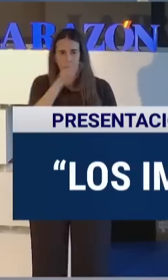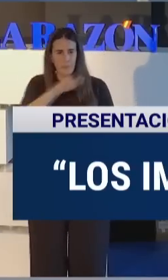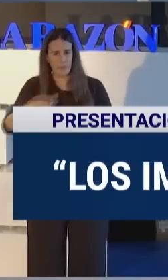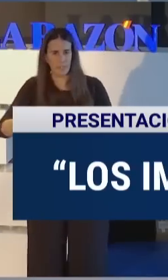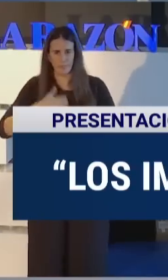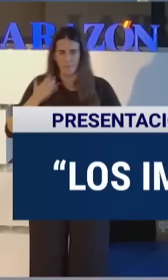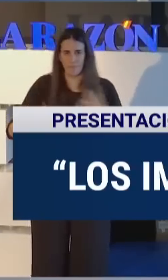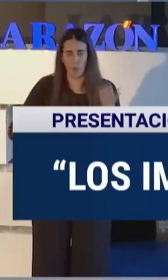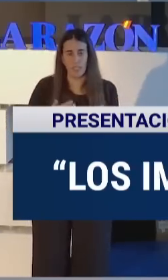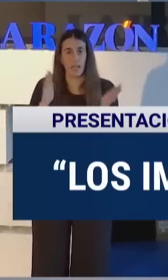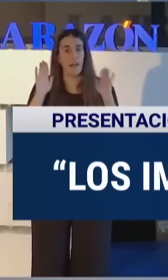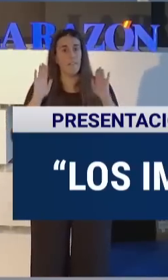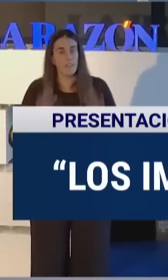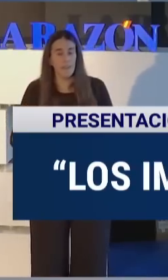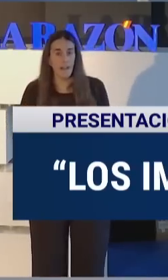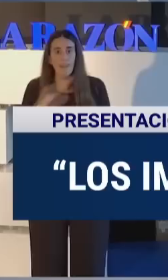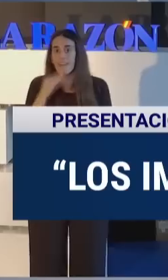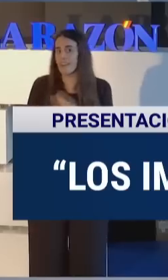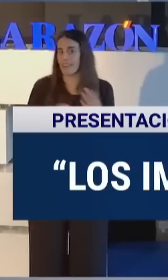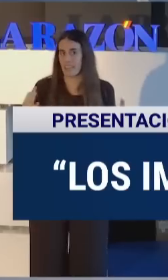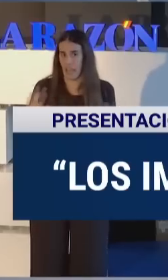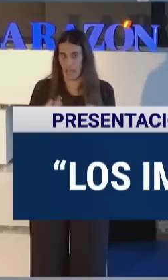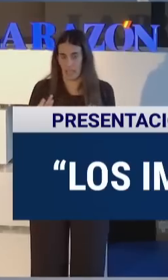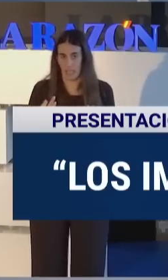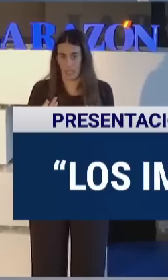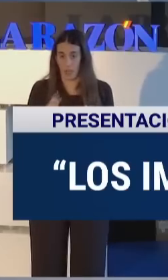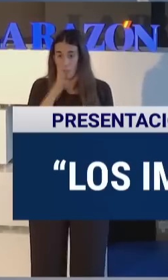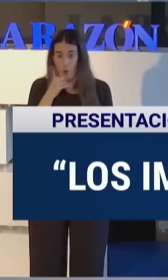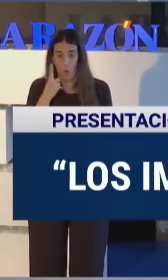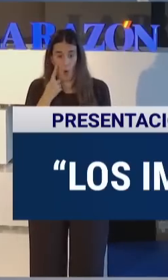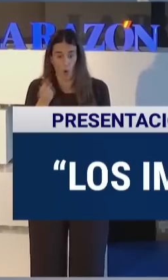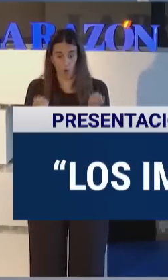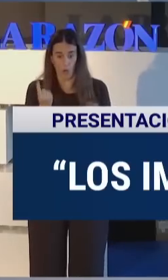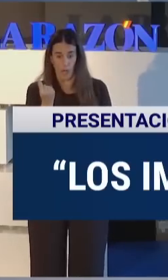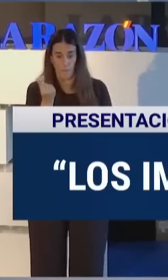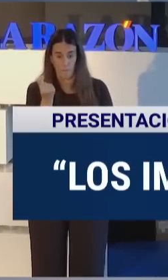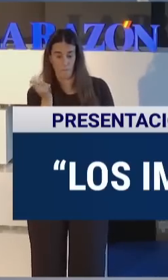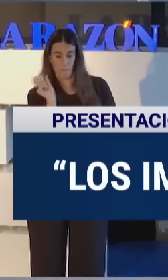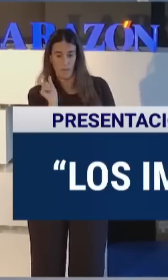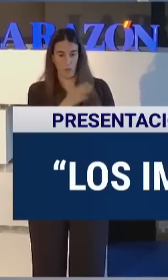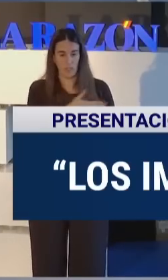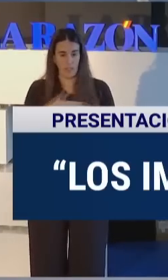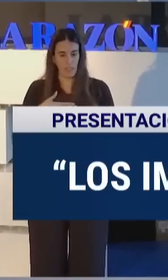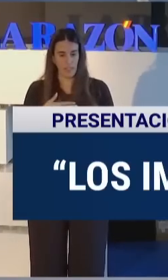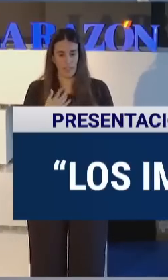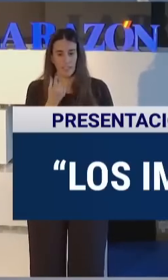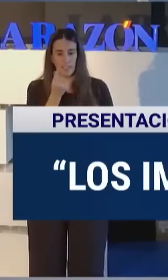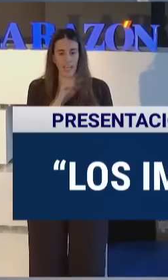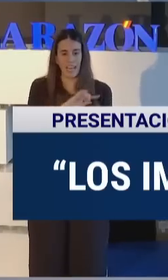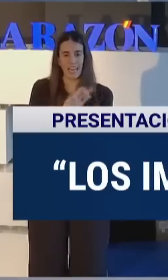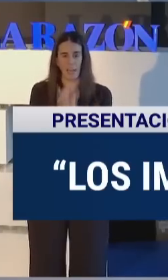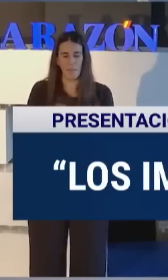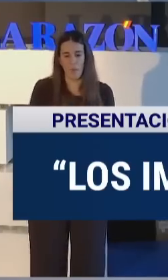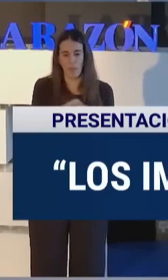molesta, entonces, ¿qué es lo que hacen? Para tratar de controlar los precios, fijan el tipo de cambio. Y al fijar el tipo de cambio se